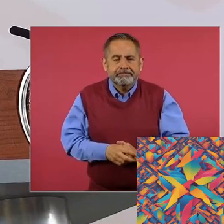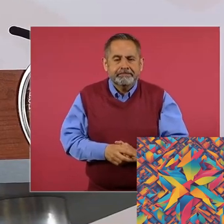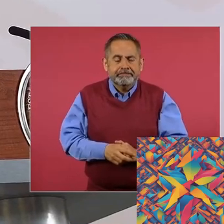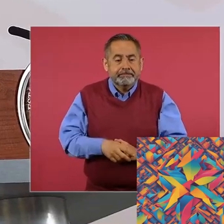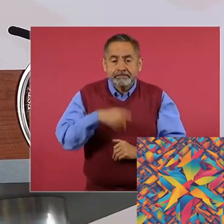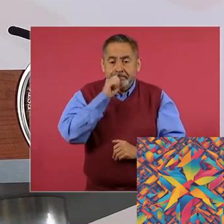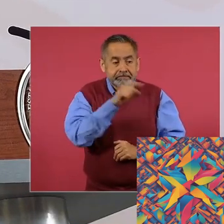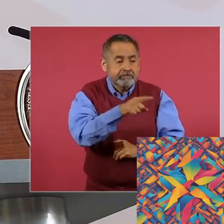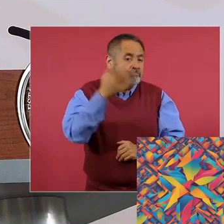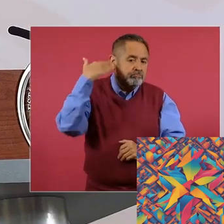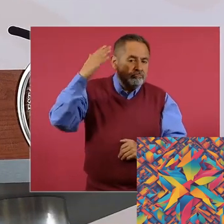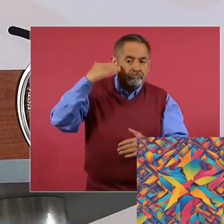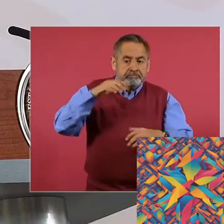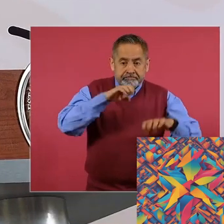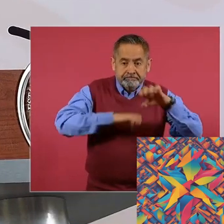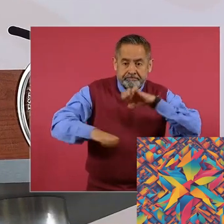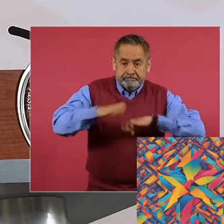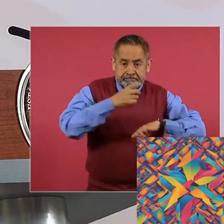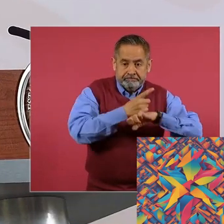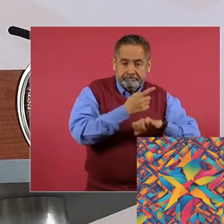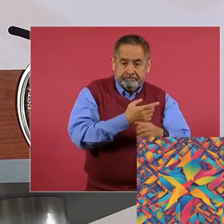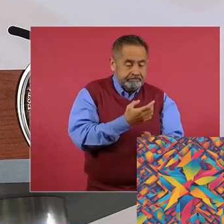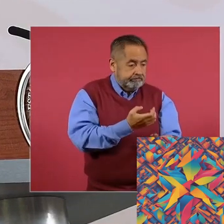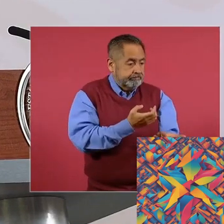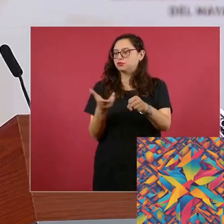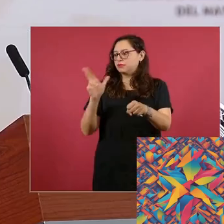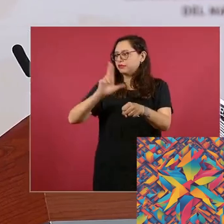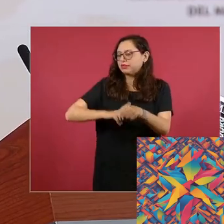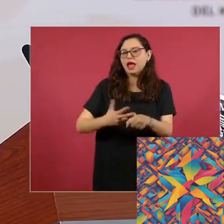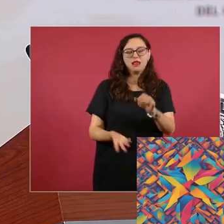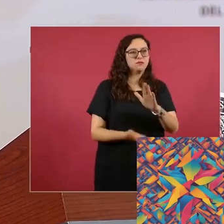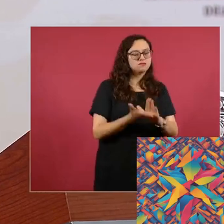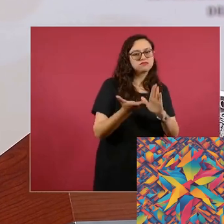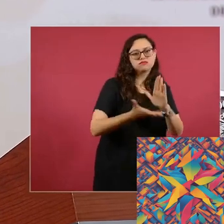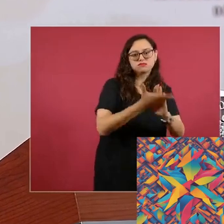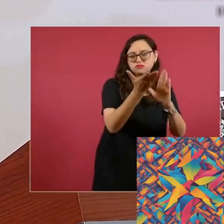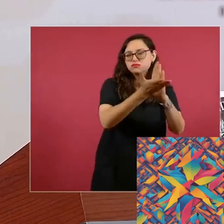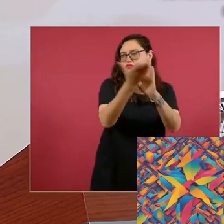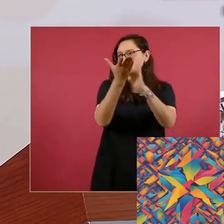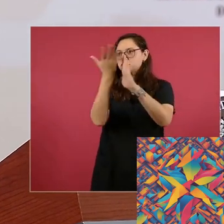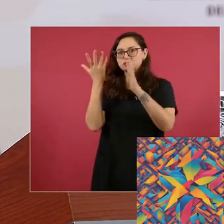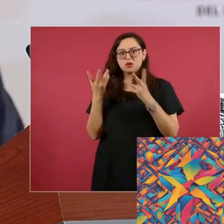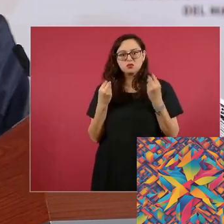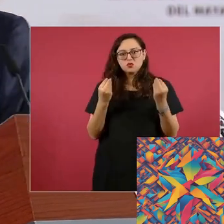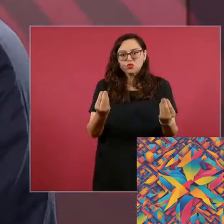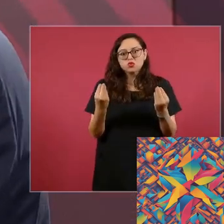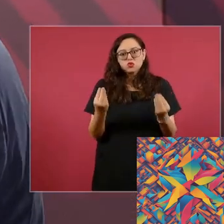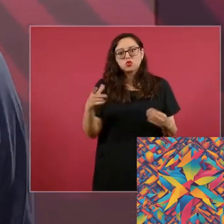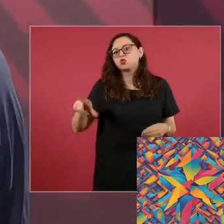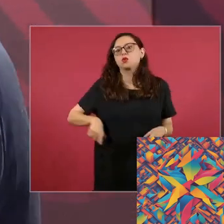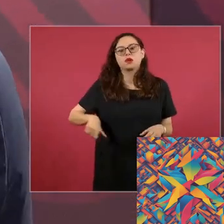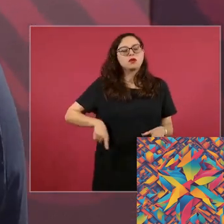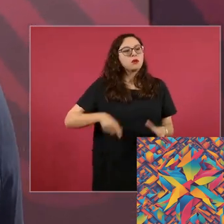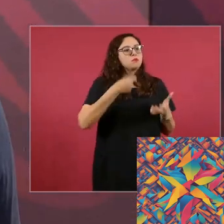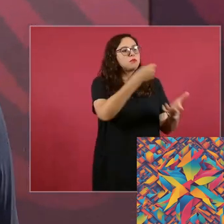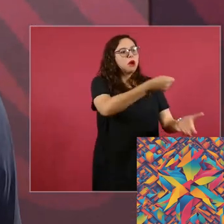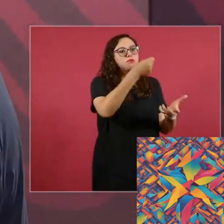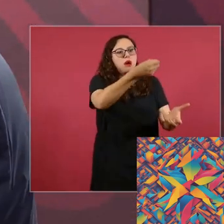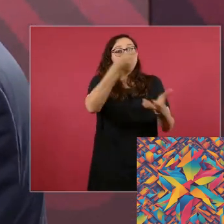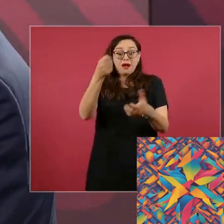posición. En resumen, la carta ficticia de Loret de Mola, aunque provocadora, nos ofrece valiosas